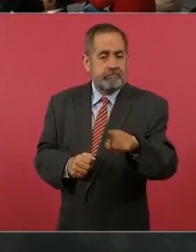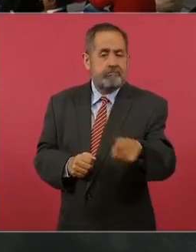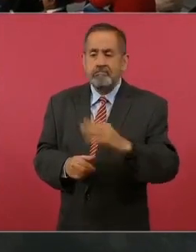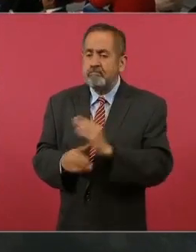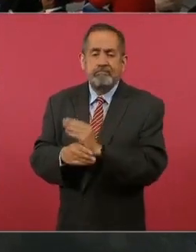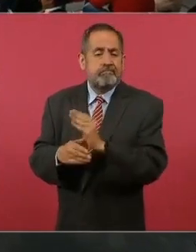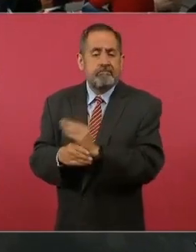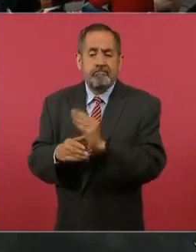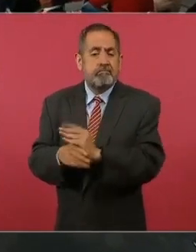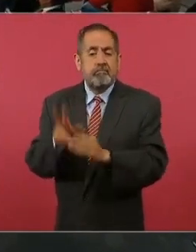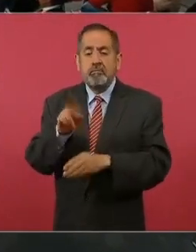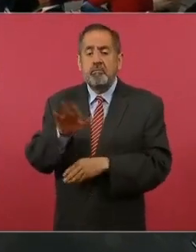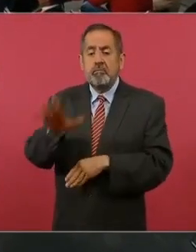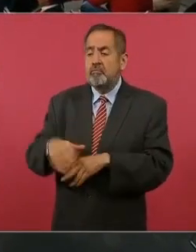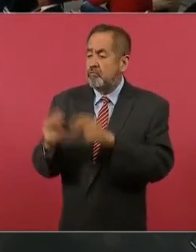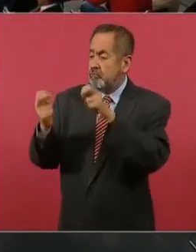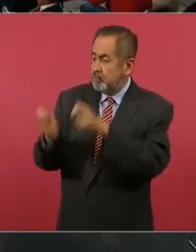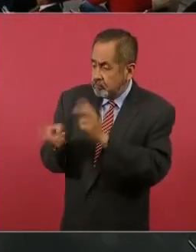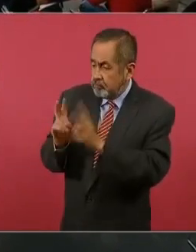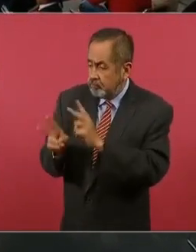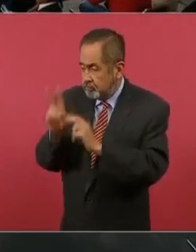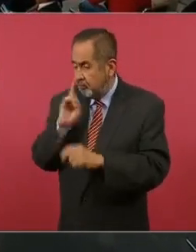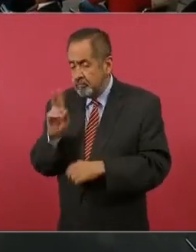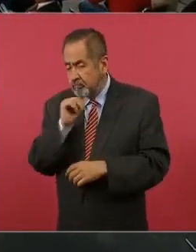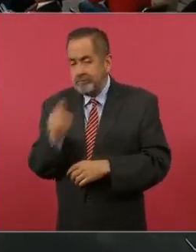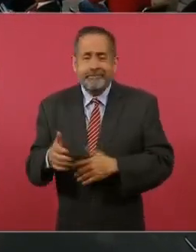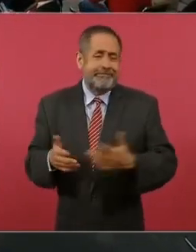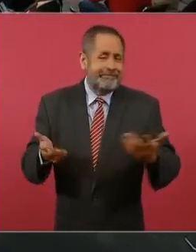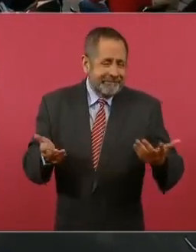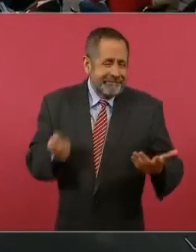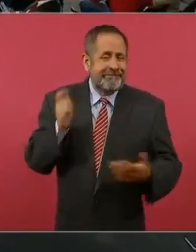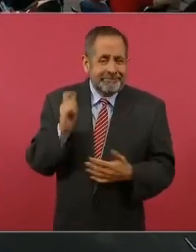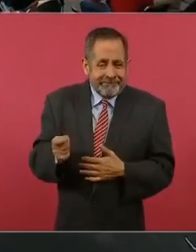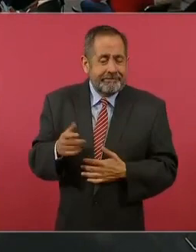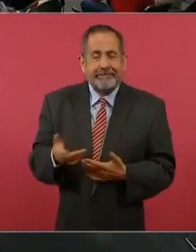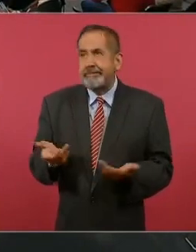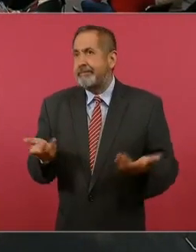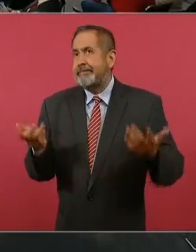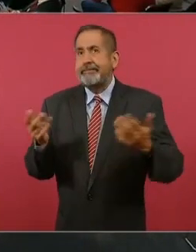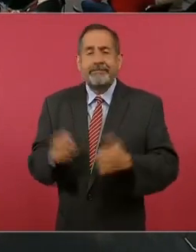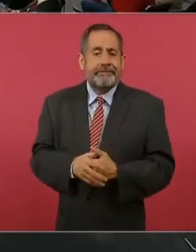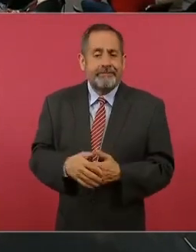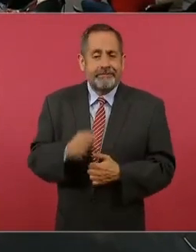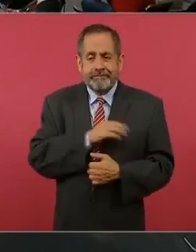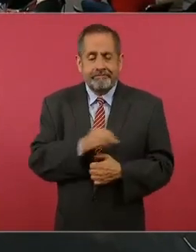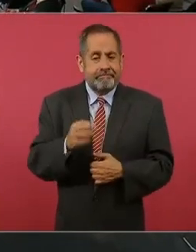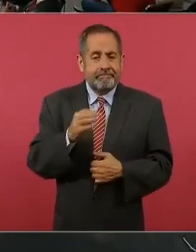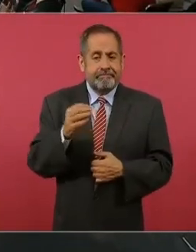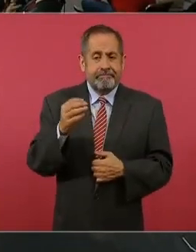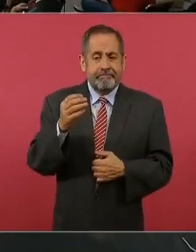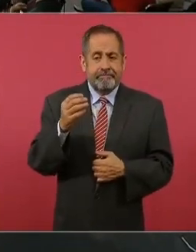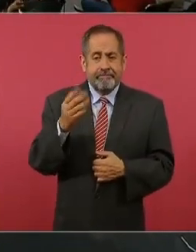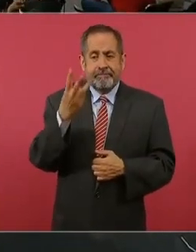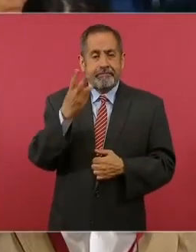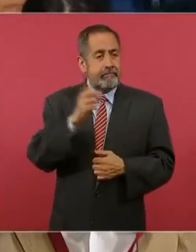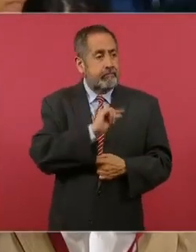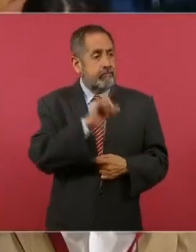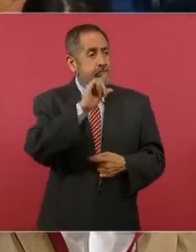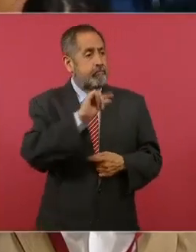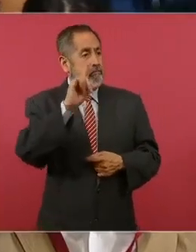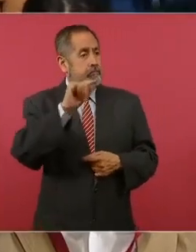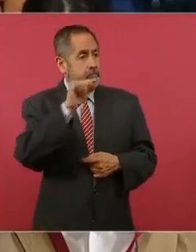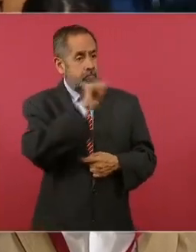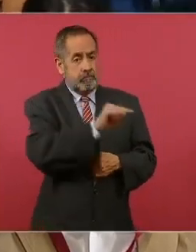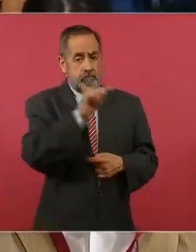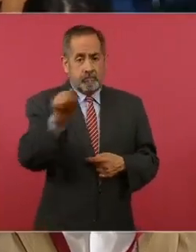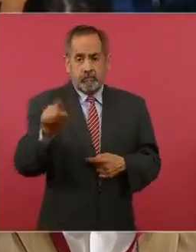nunca lo recibió ni lo atendió. Es decir, son pues por lo menos tres funcionarios que usted ha pedido